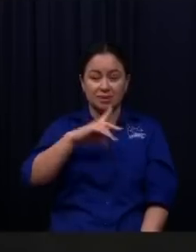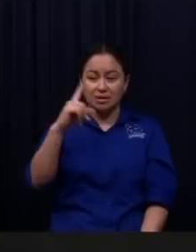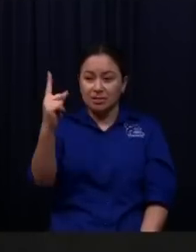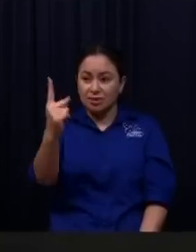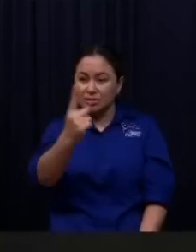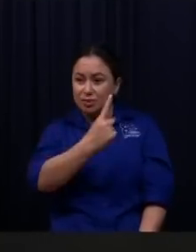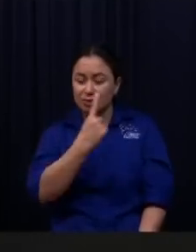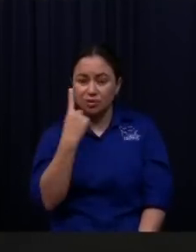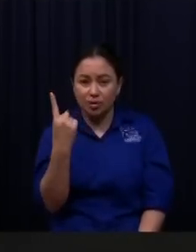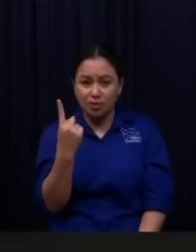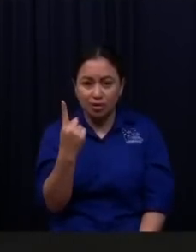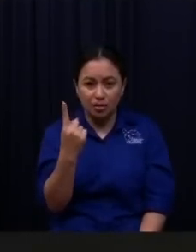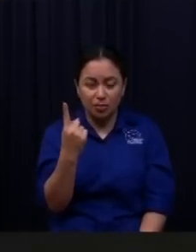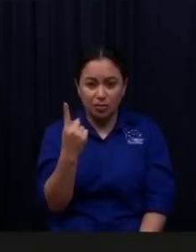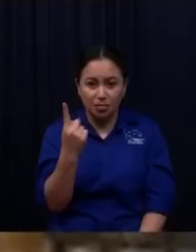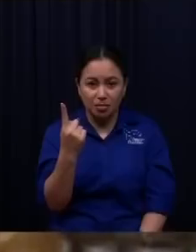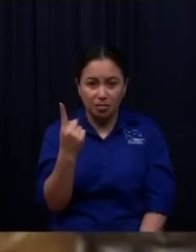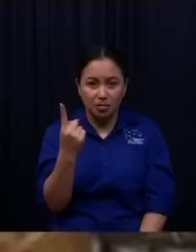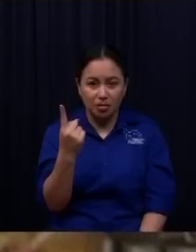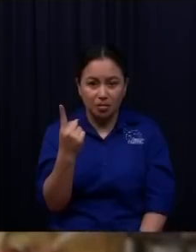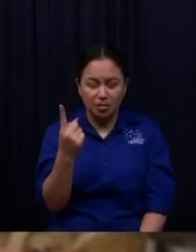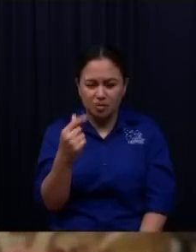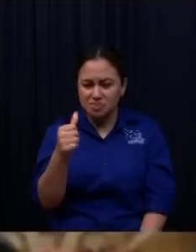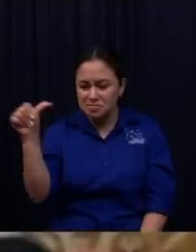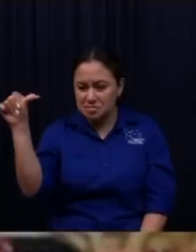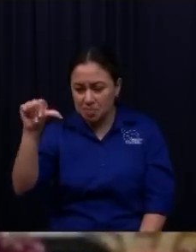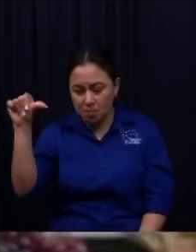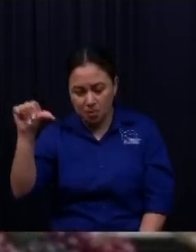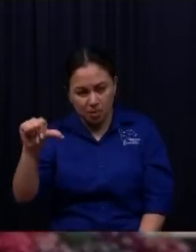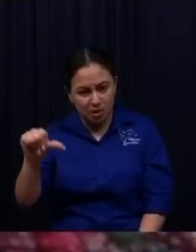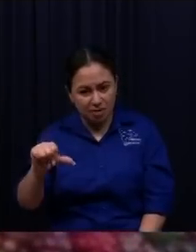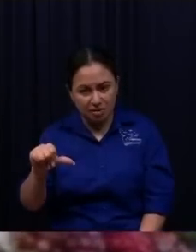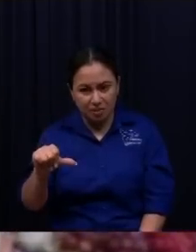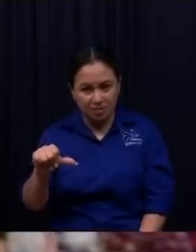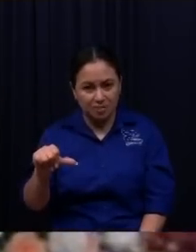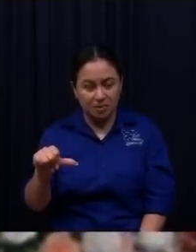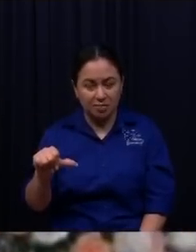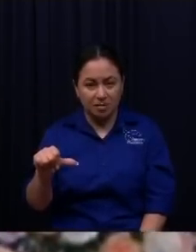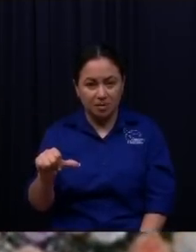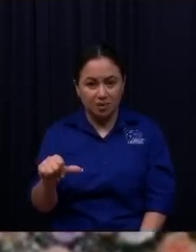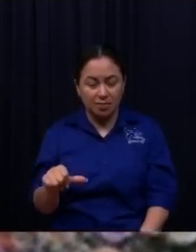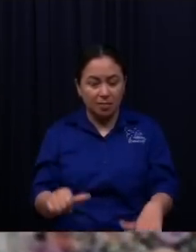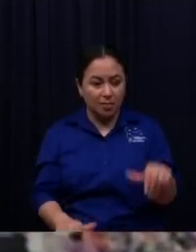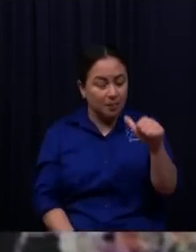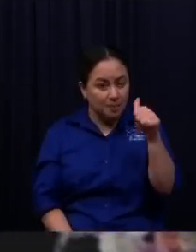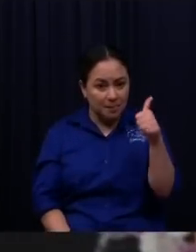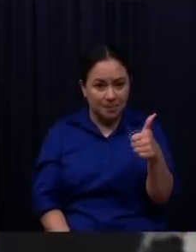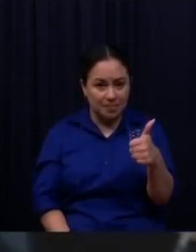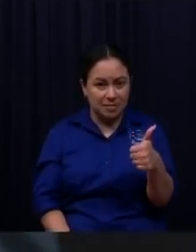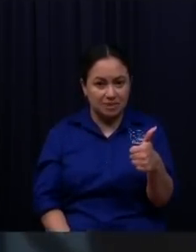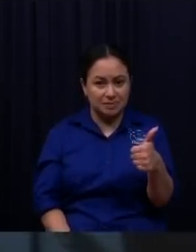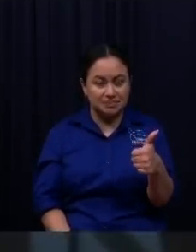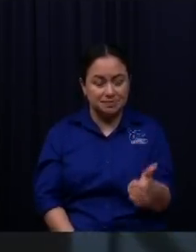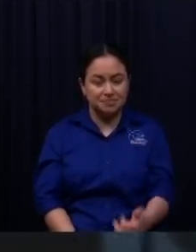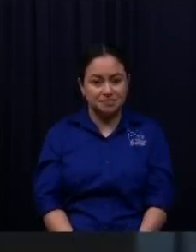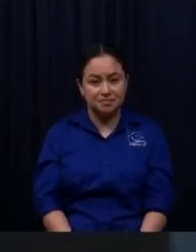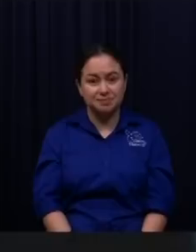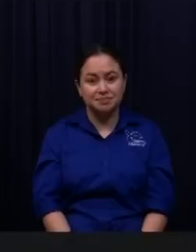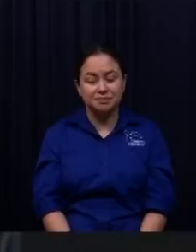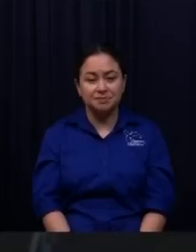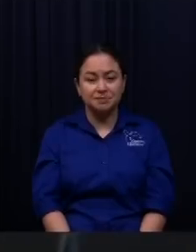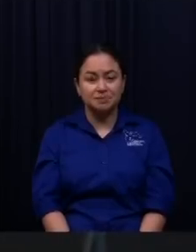Tenemos que entender que hay elementos. Si la Biblia dice en Malaquías capítulo 4 versículo